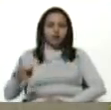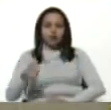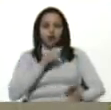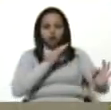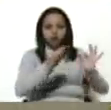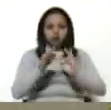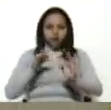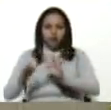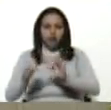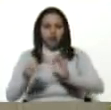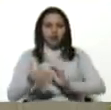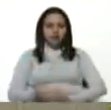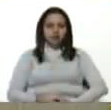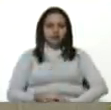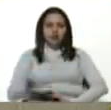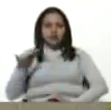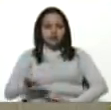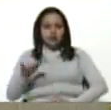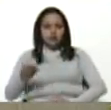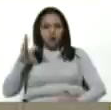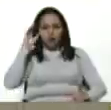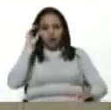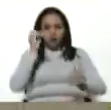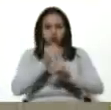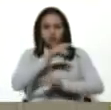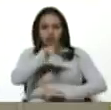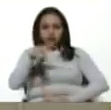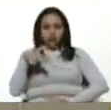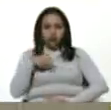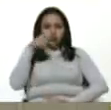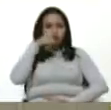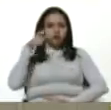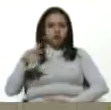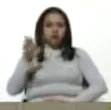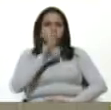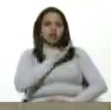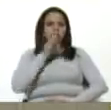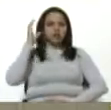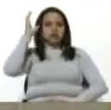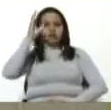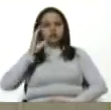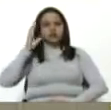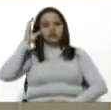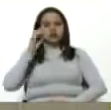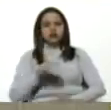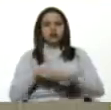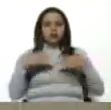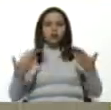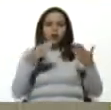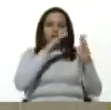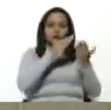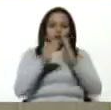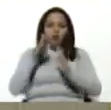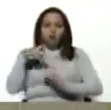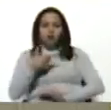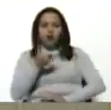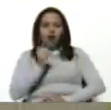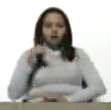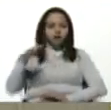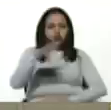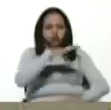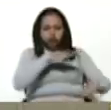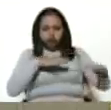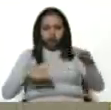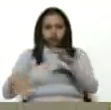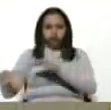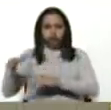siempre con el objetivo de que nuestra población tenga conocimiento en qué comunidades pueda estar circulando